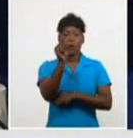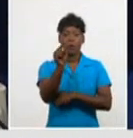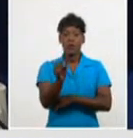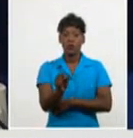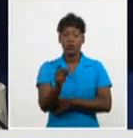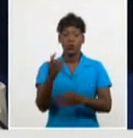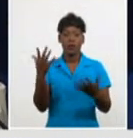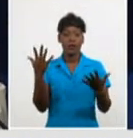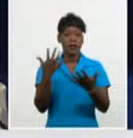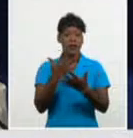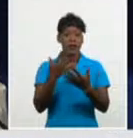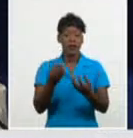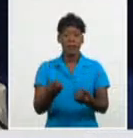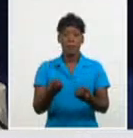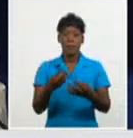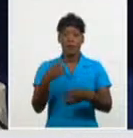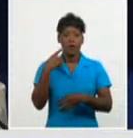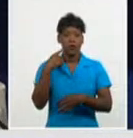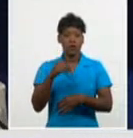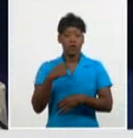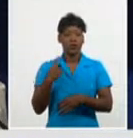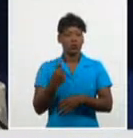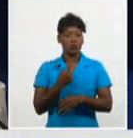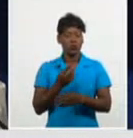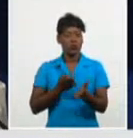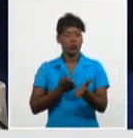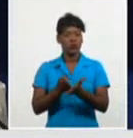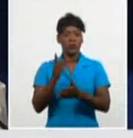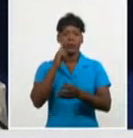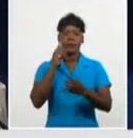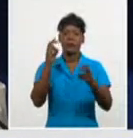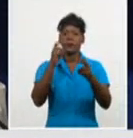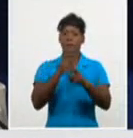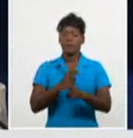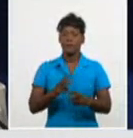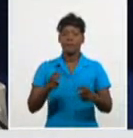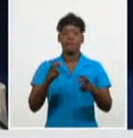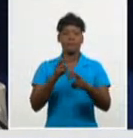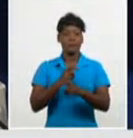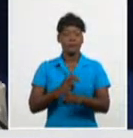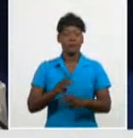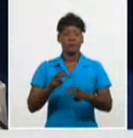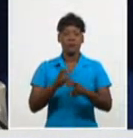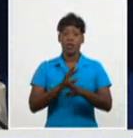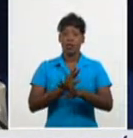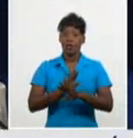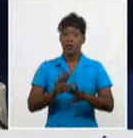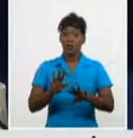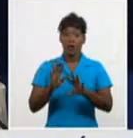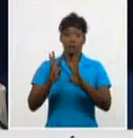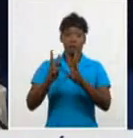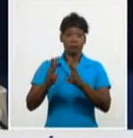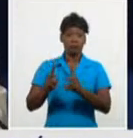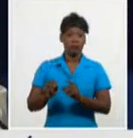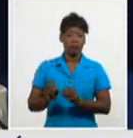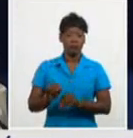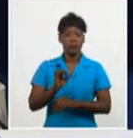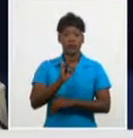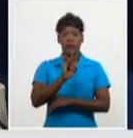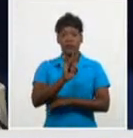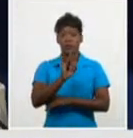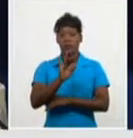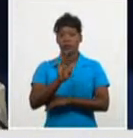de infección, aunque se sigue profundizando, y ya de esta forma se acumulan 74 en los